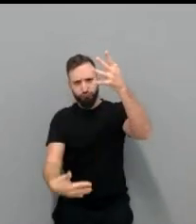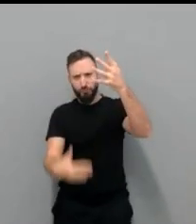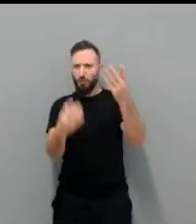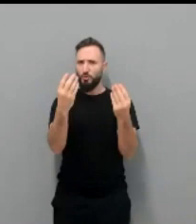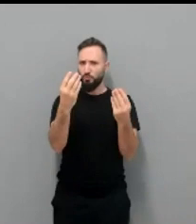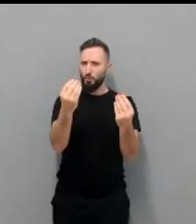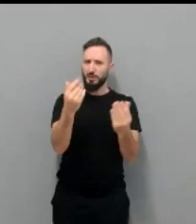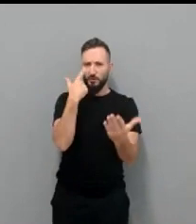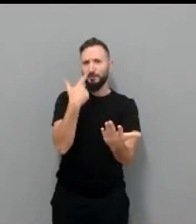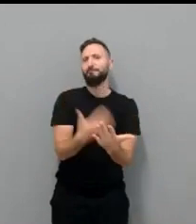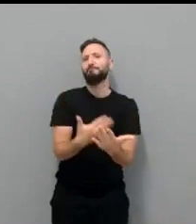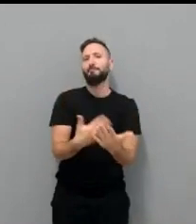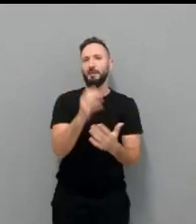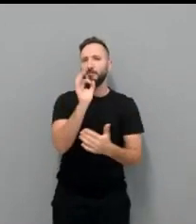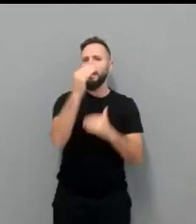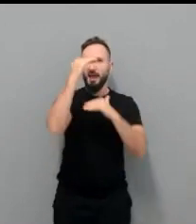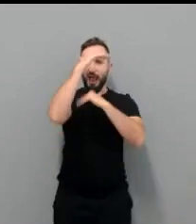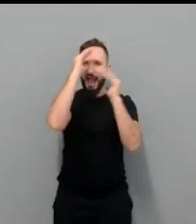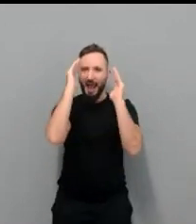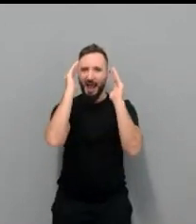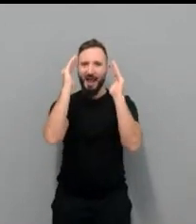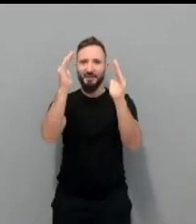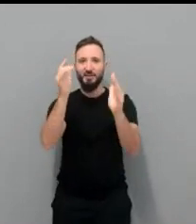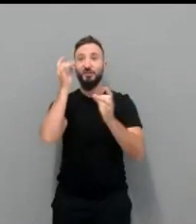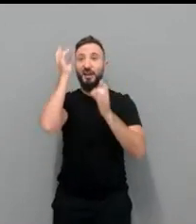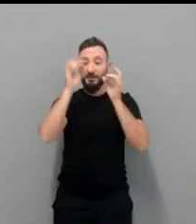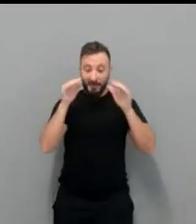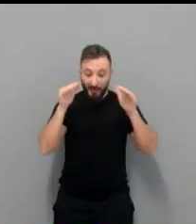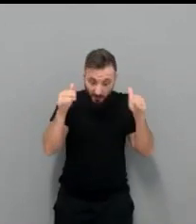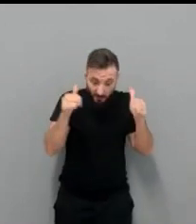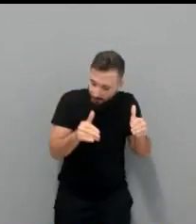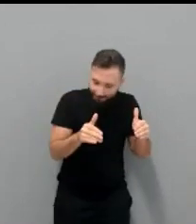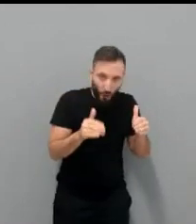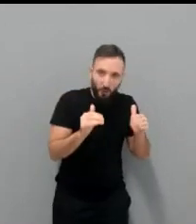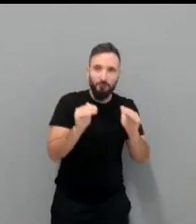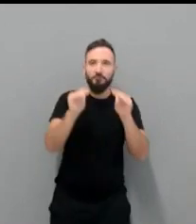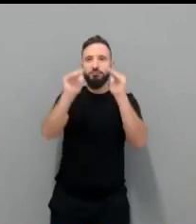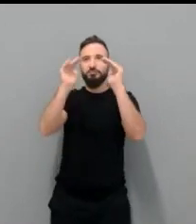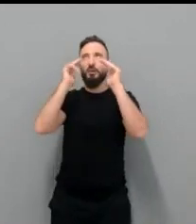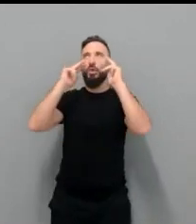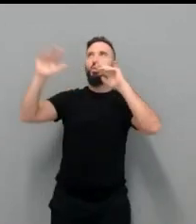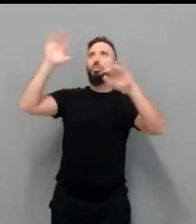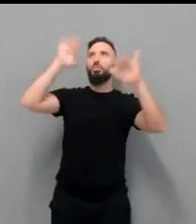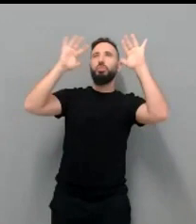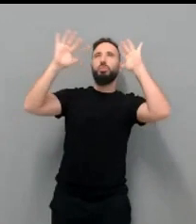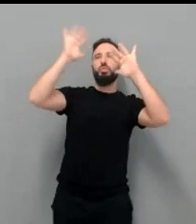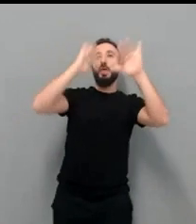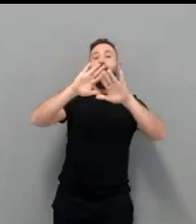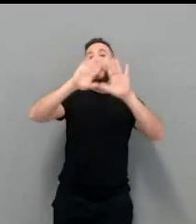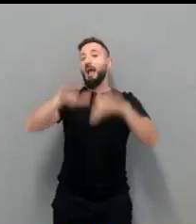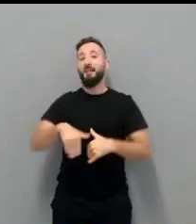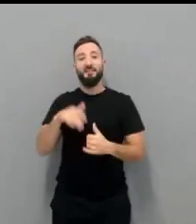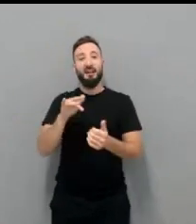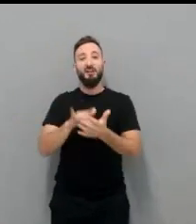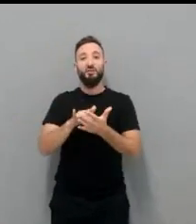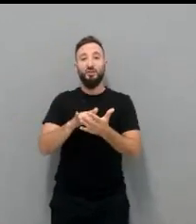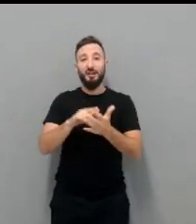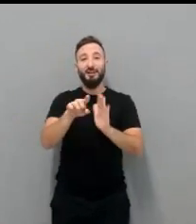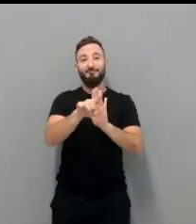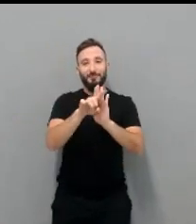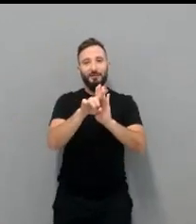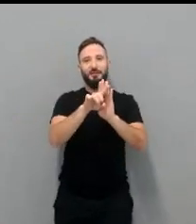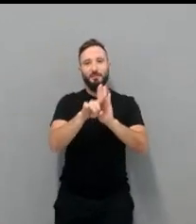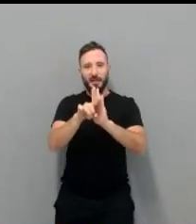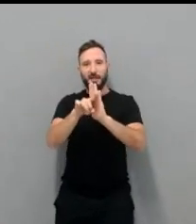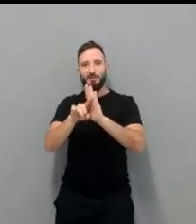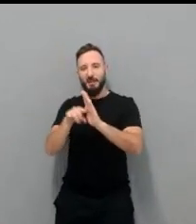Pues que distrae la atención de la actividad principal, ¿vale? Y entonces estamos al final actuando en detrimento de cosas